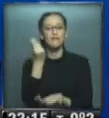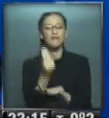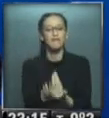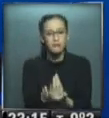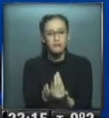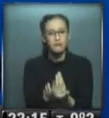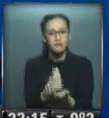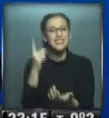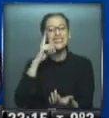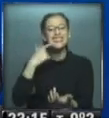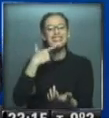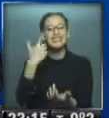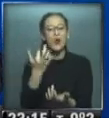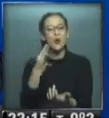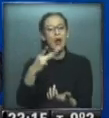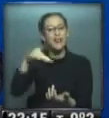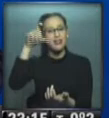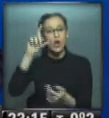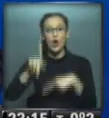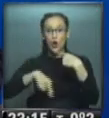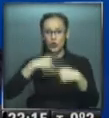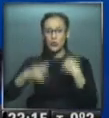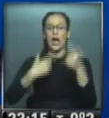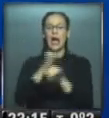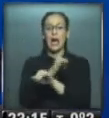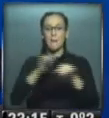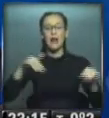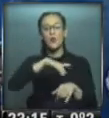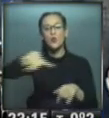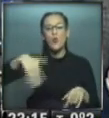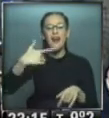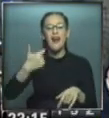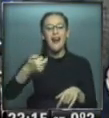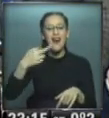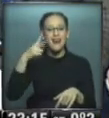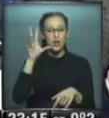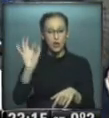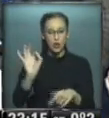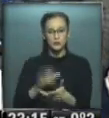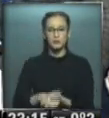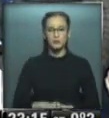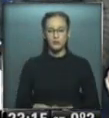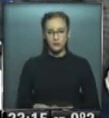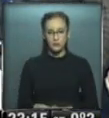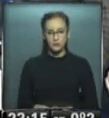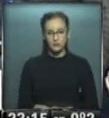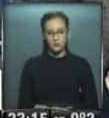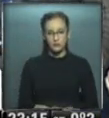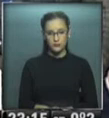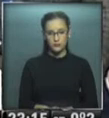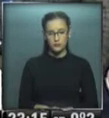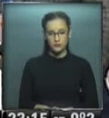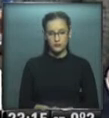de Buenos Aires es Martín Insaurralde, sigue en campaña, estuvo en San Antonio de Areco. No, yo lo que quería simplemente es